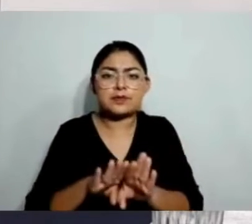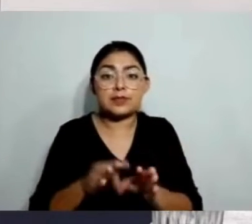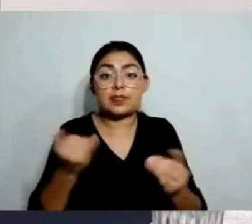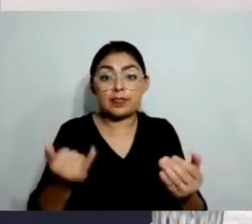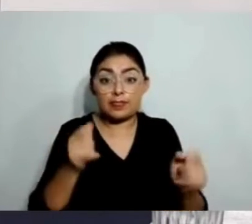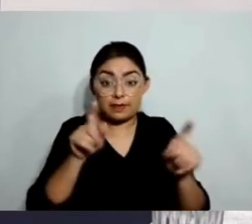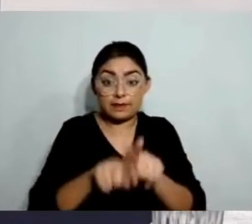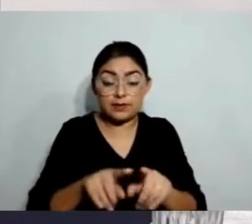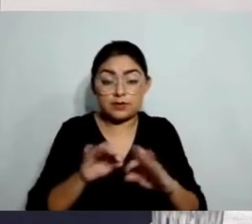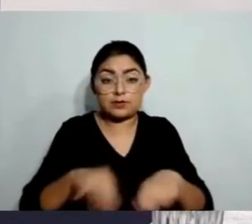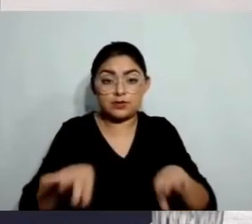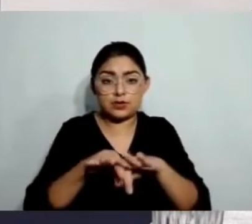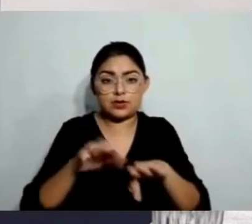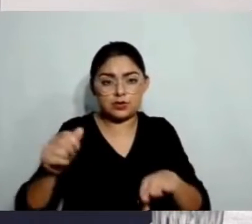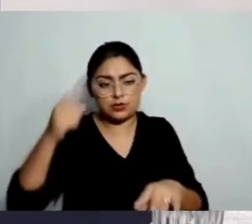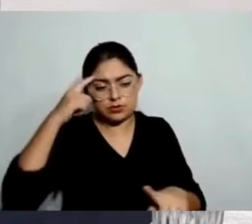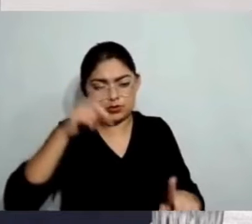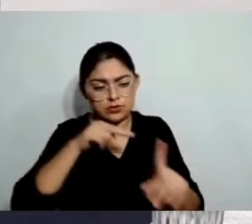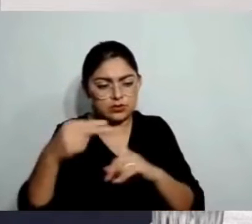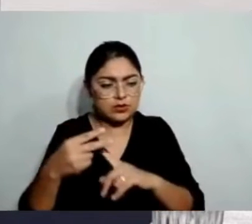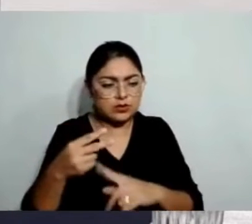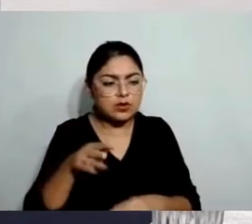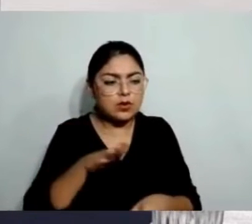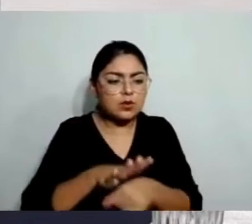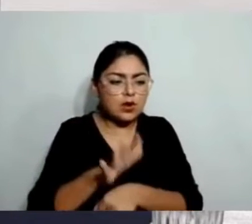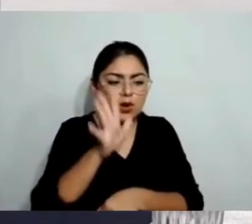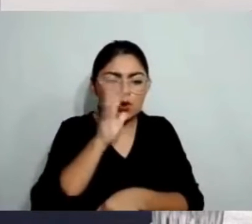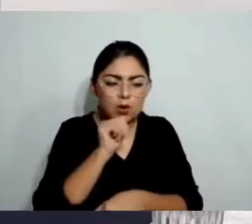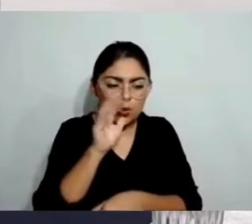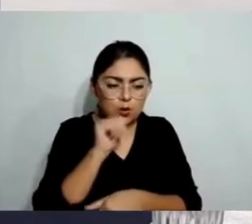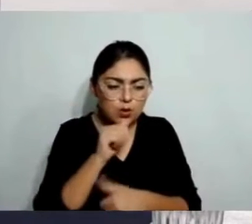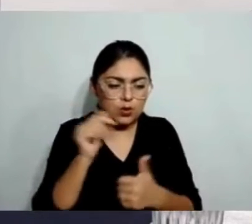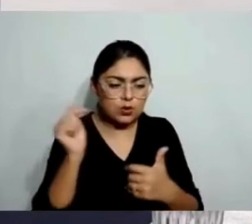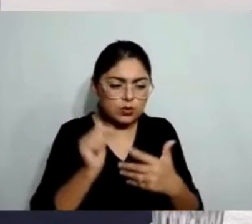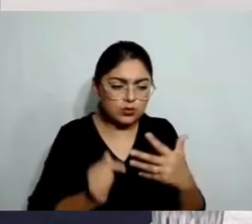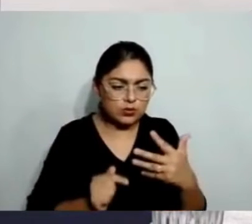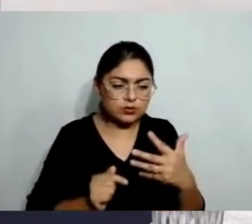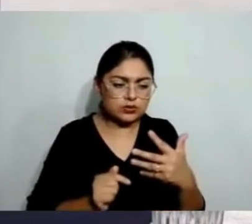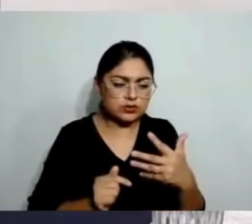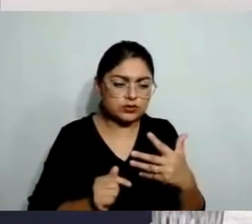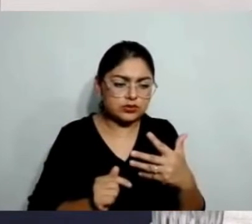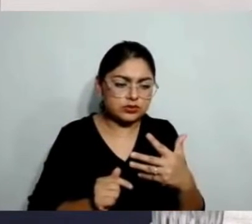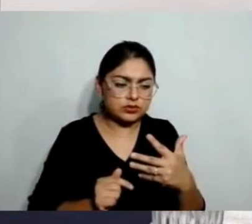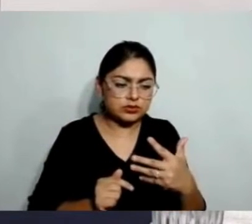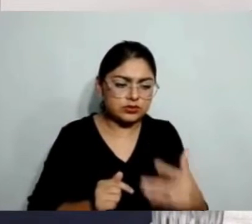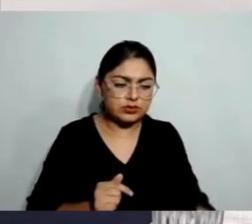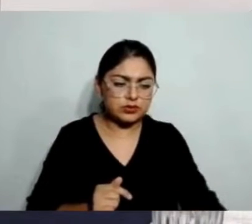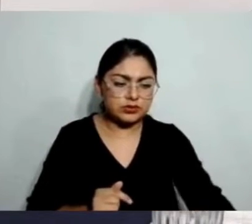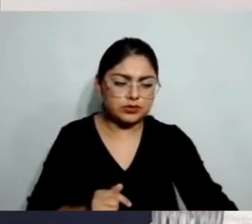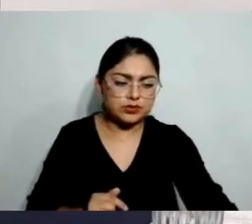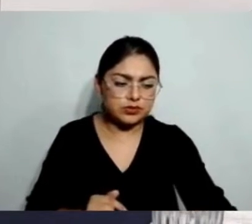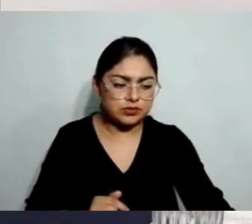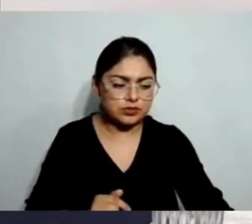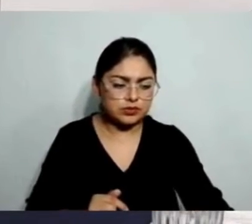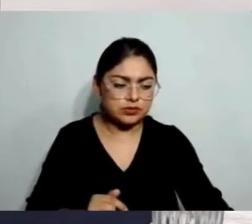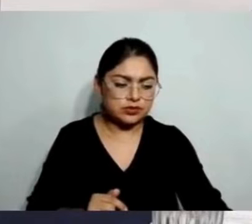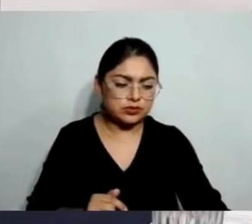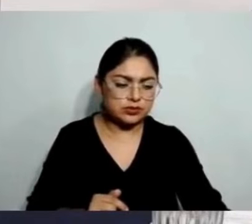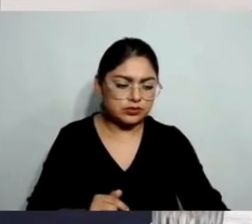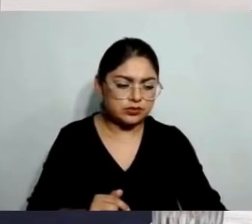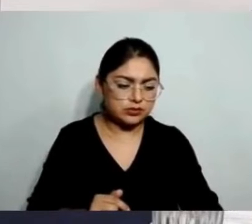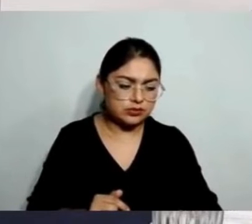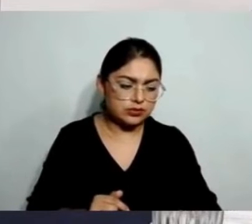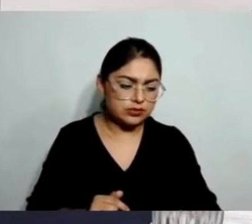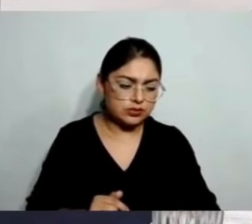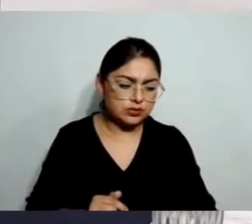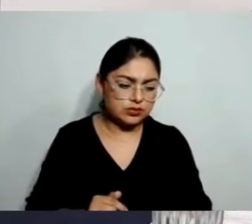deberían hacer tratándose de eh personas adolescentes y de la mano con ello qué pasa con niños y niñas